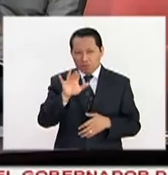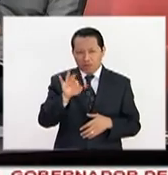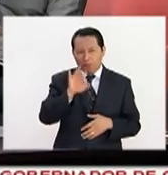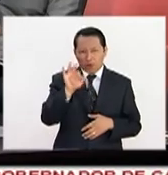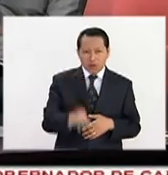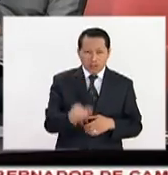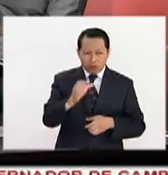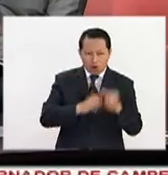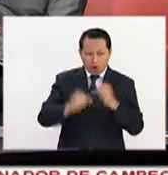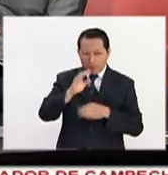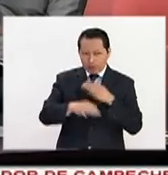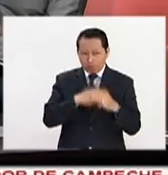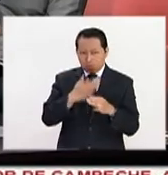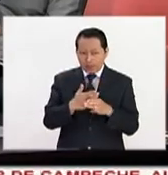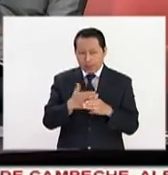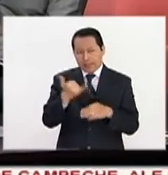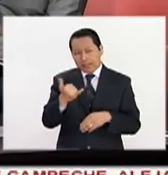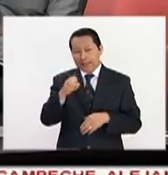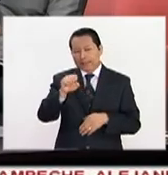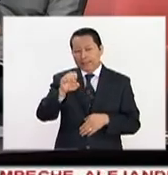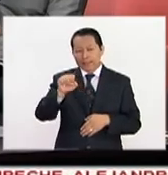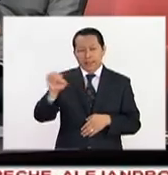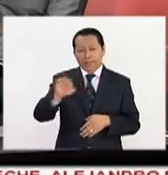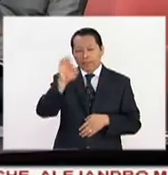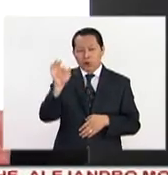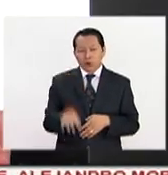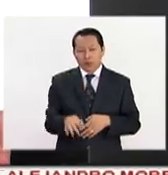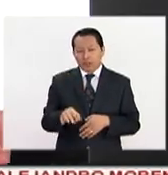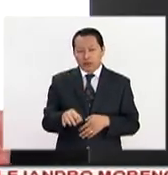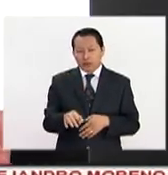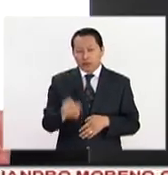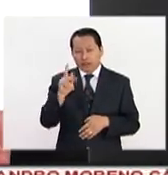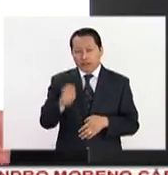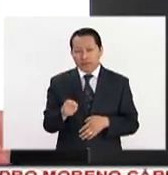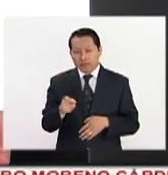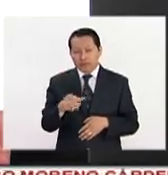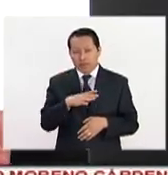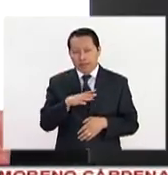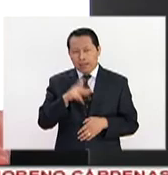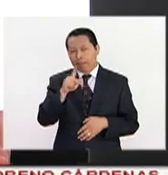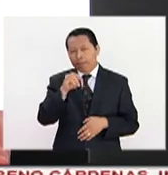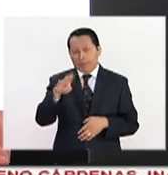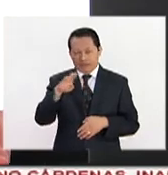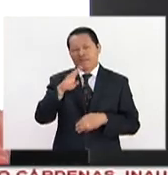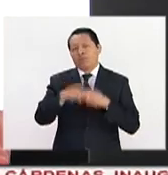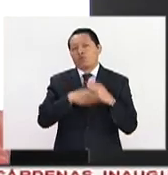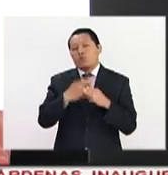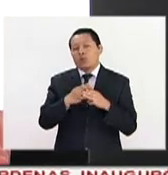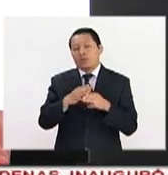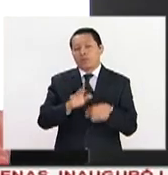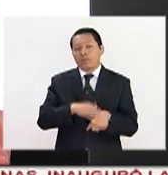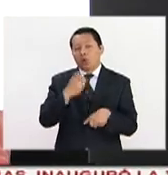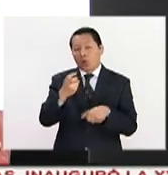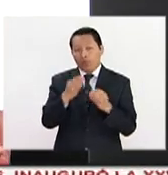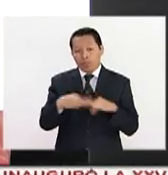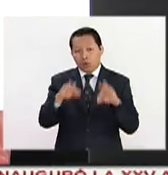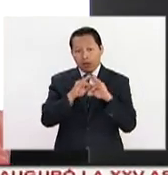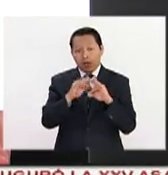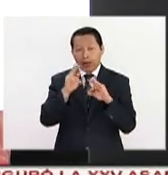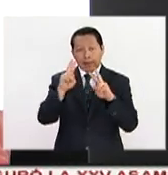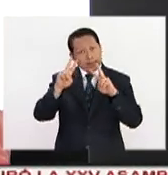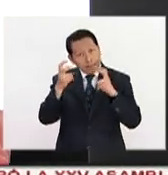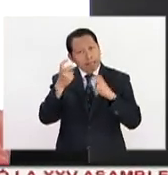50% del comercio mundial y el 60% de lo que es el PIB global. De ahí la relevancia en